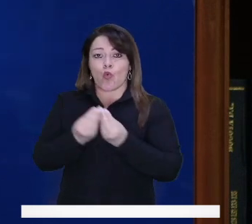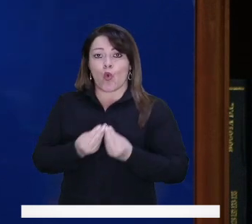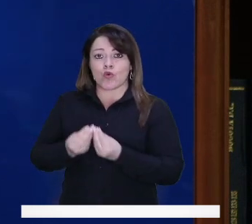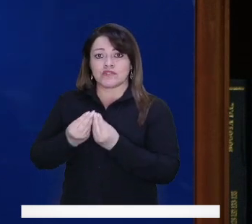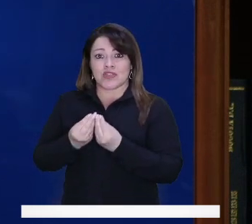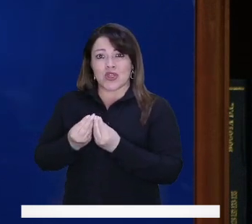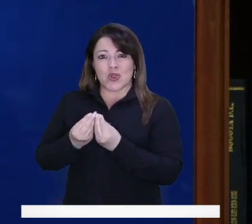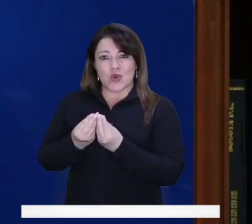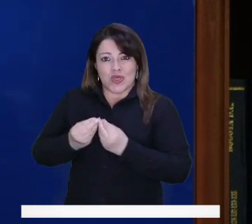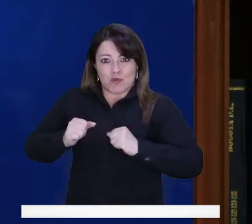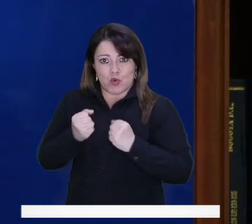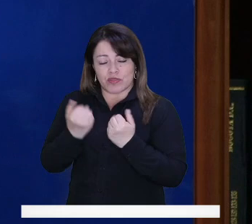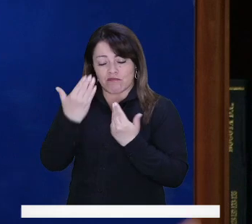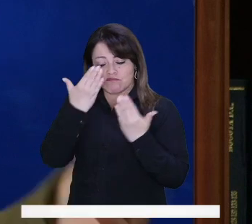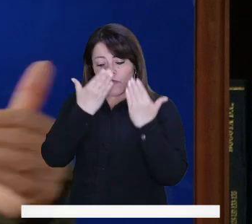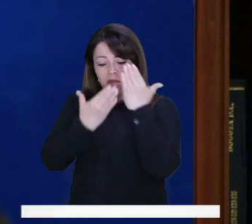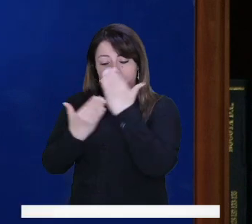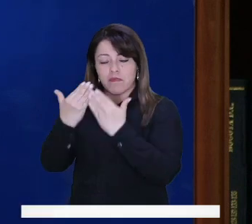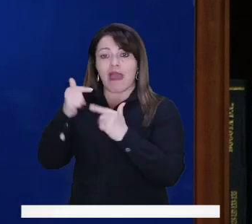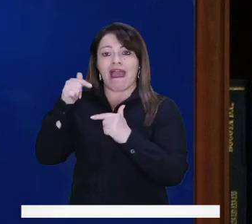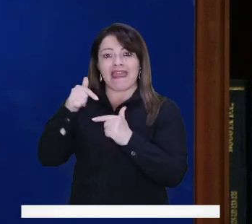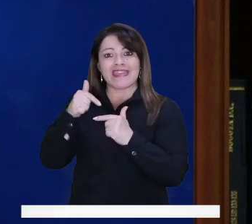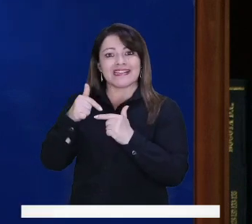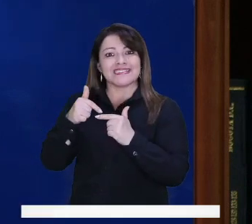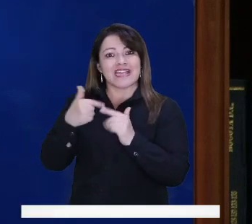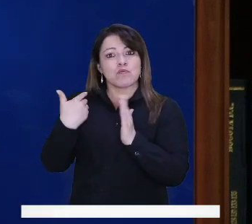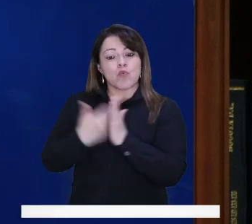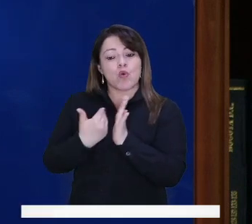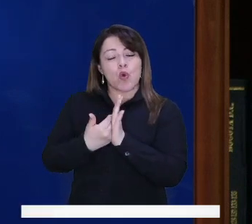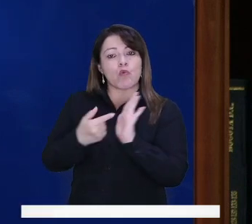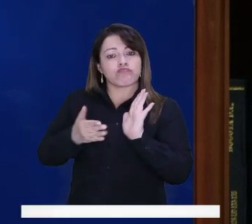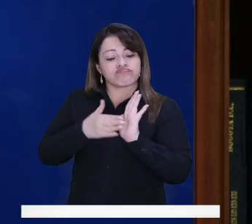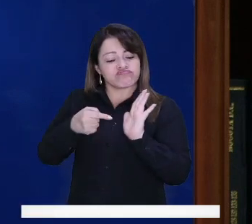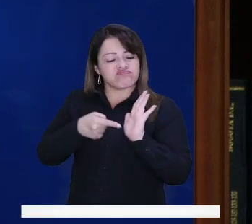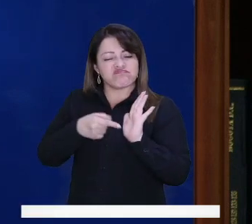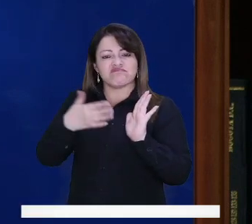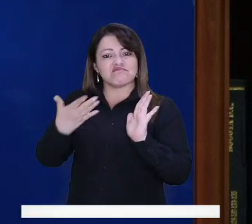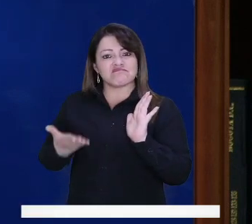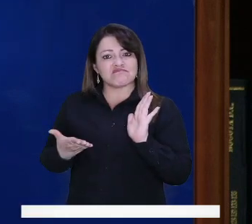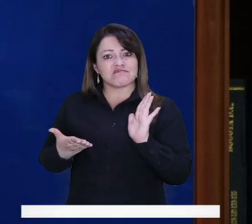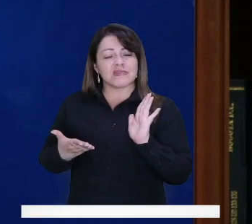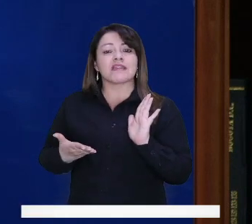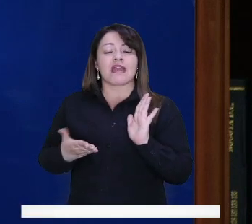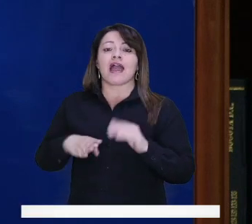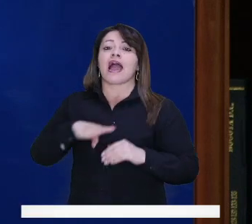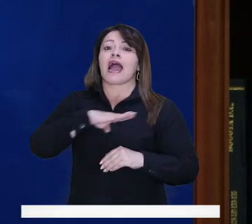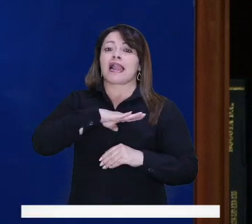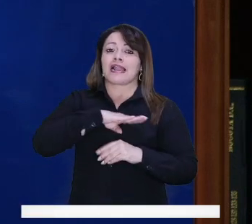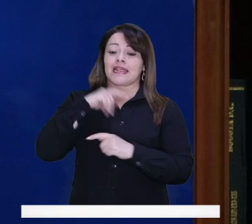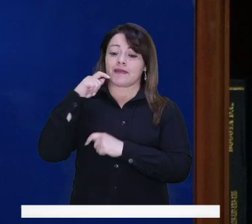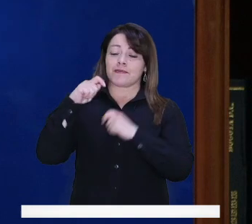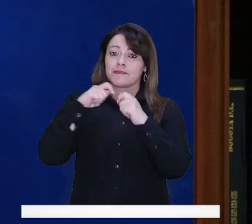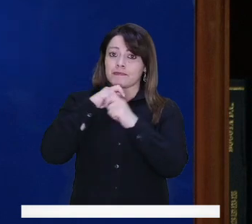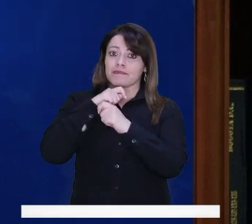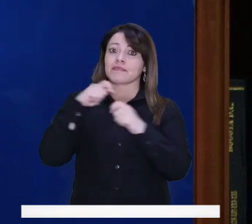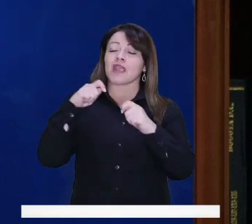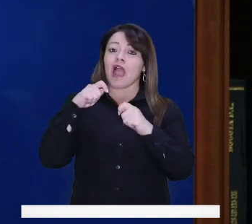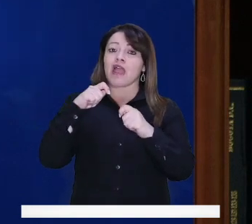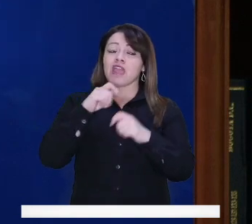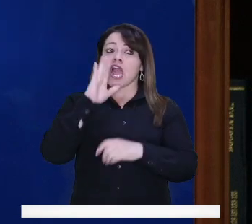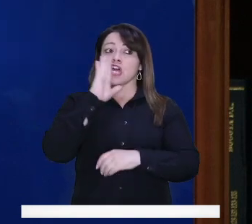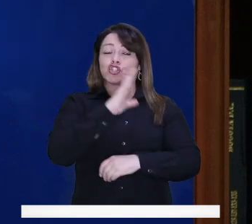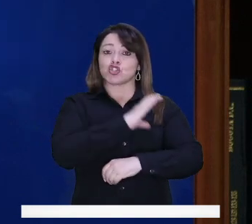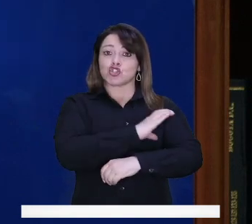Bogotá, en donde al final, entre otras cosas, digámoslo así muy concretamente, la alcaldesa utilizó todo